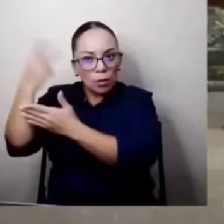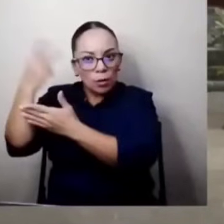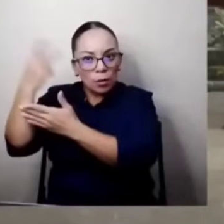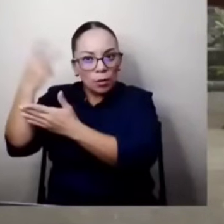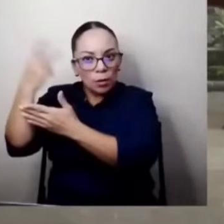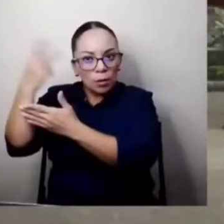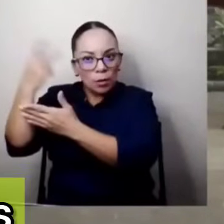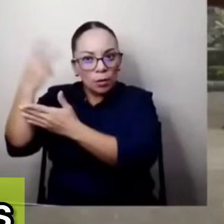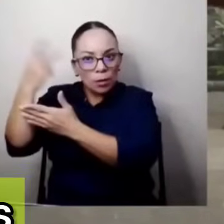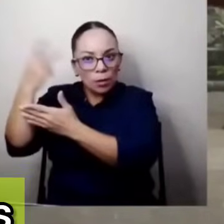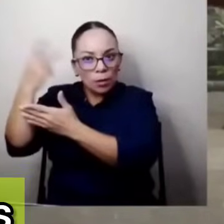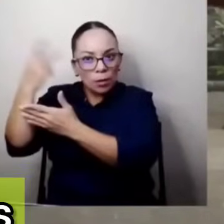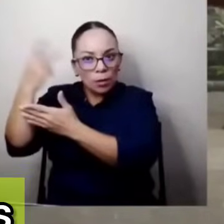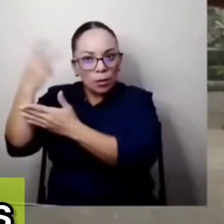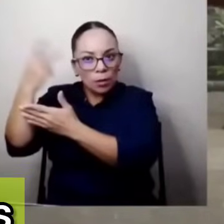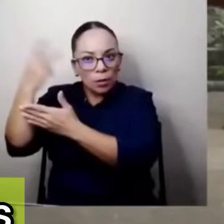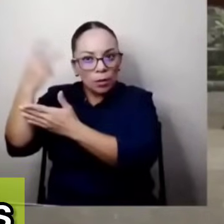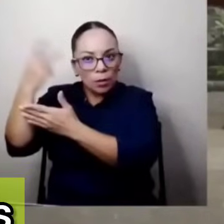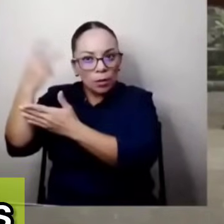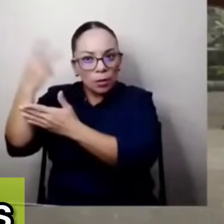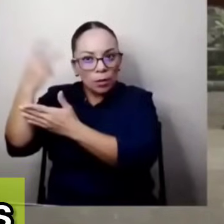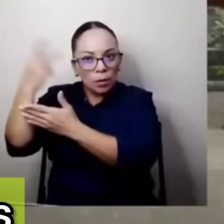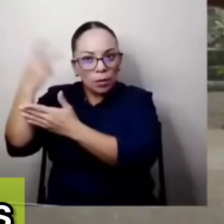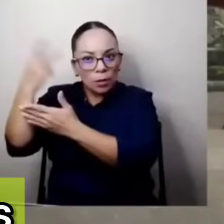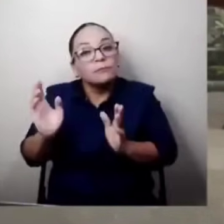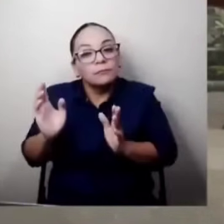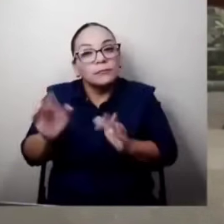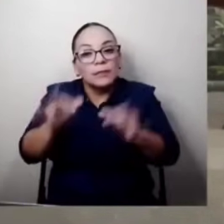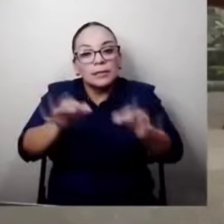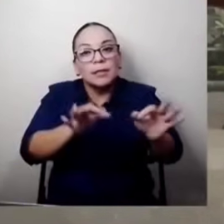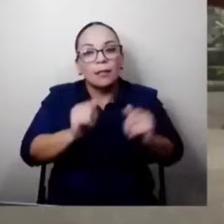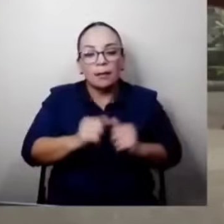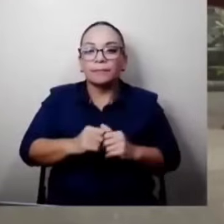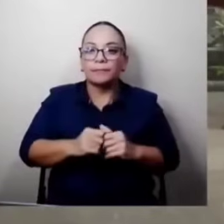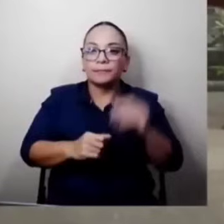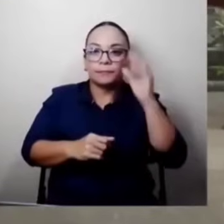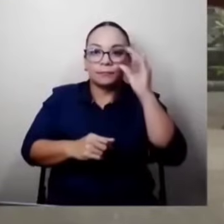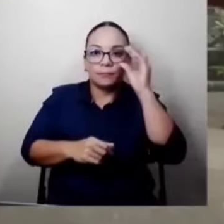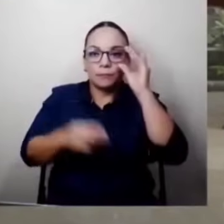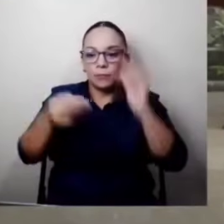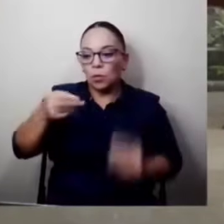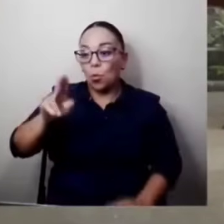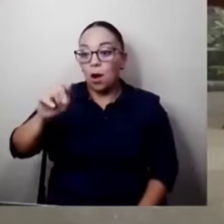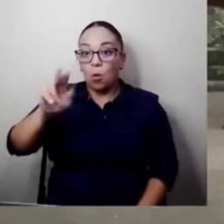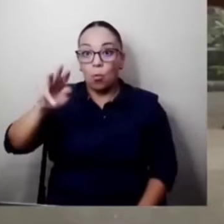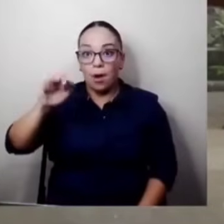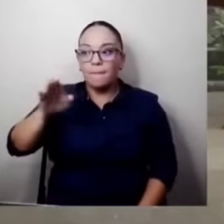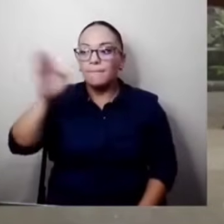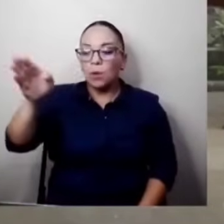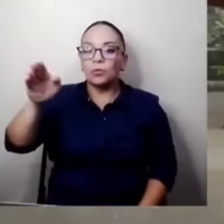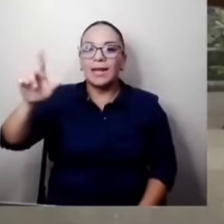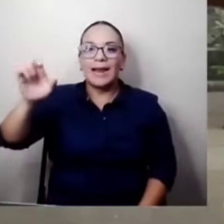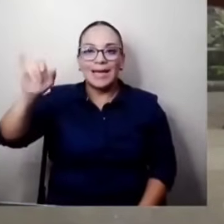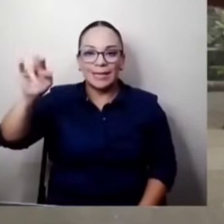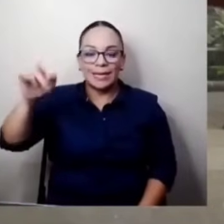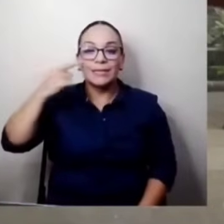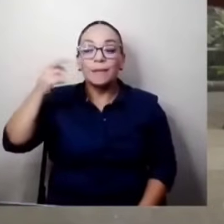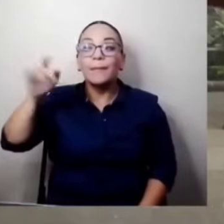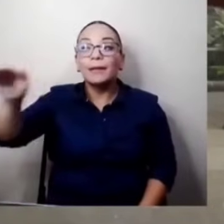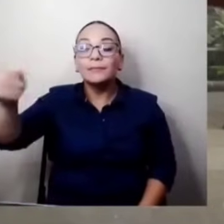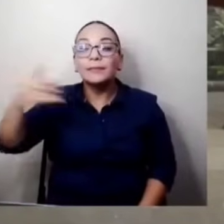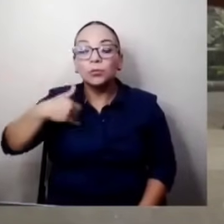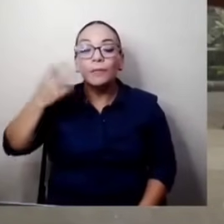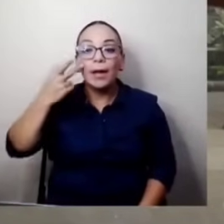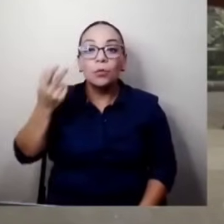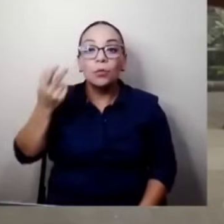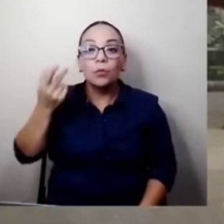la música. Huawei se va a donde don Leiner es y le dice, profesor, aquí hay una platica,